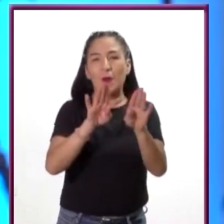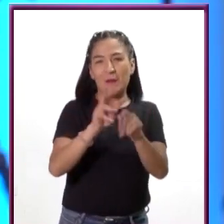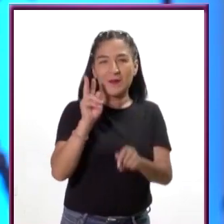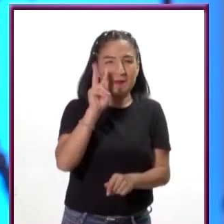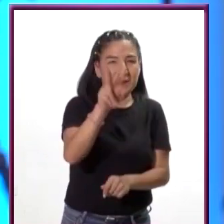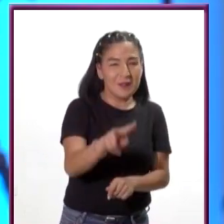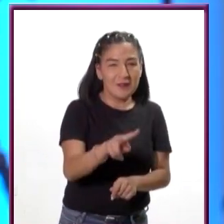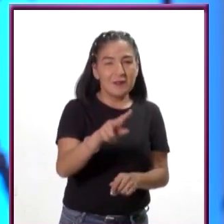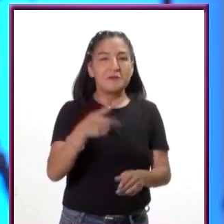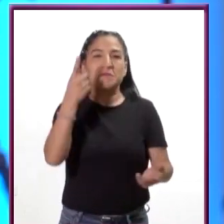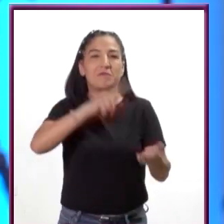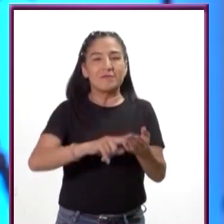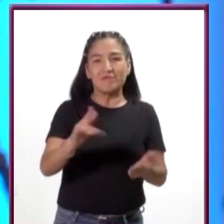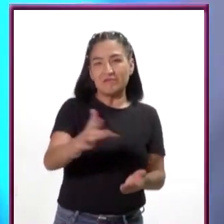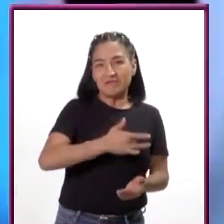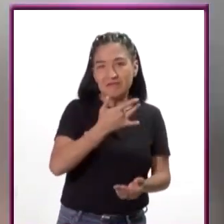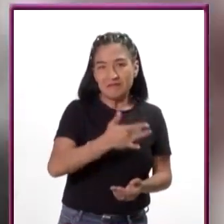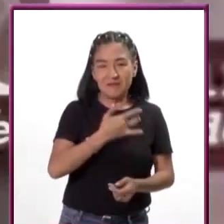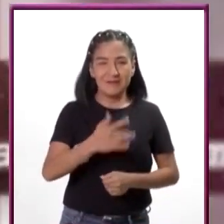visualmente sus emociones.